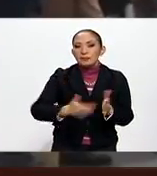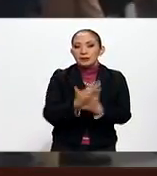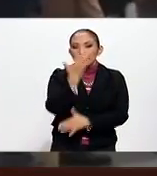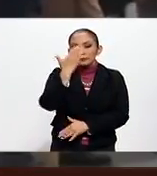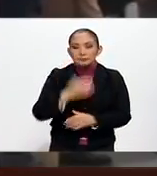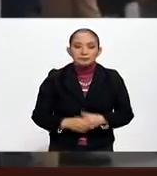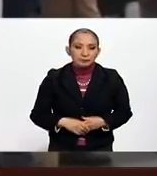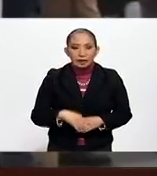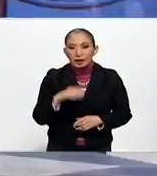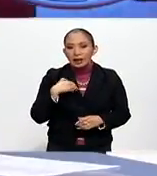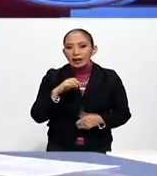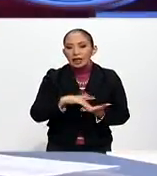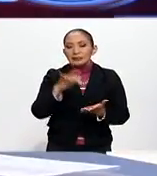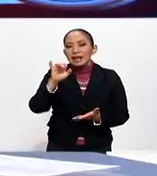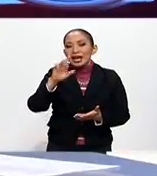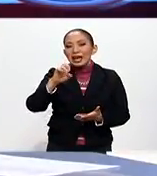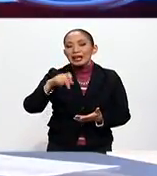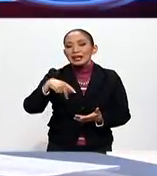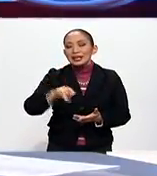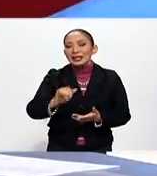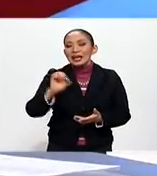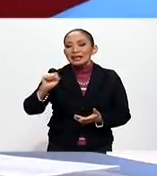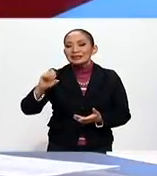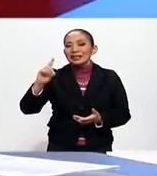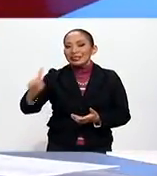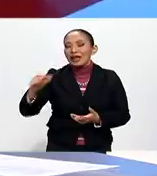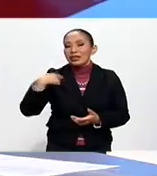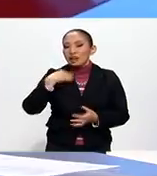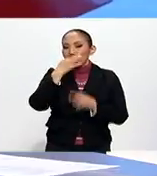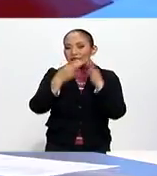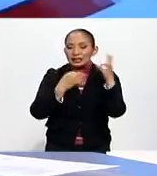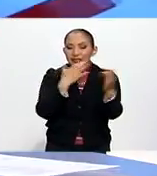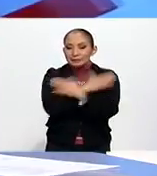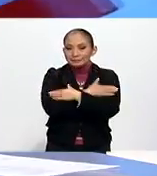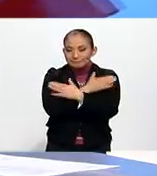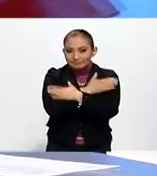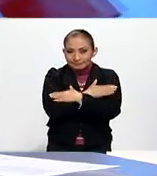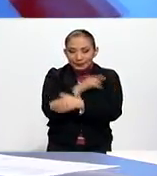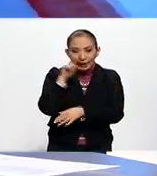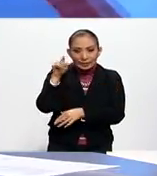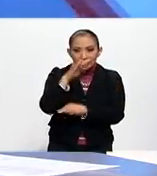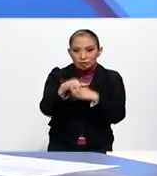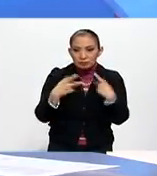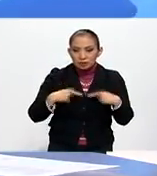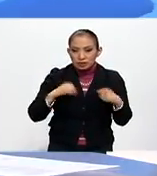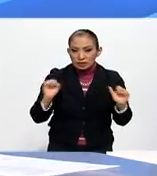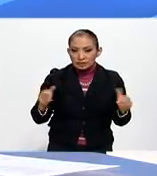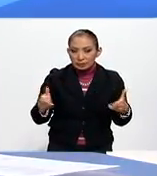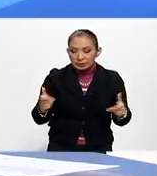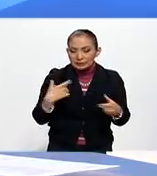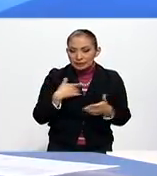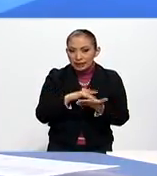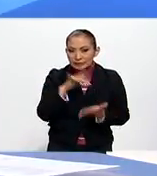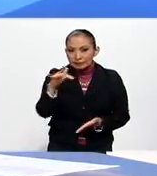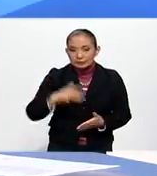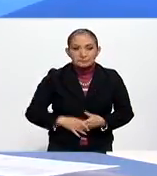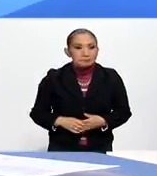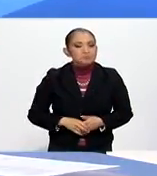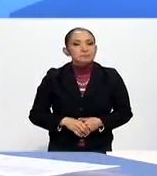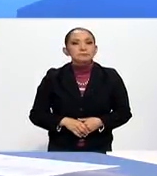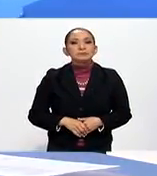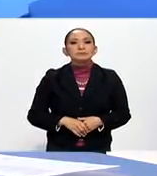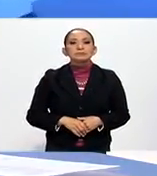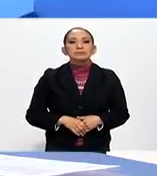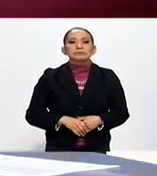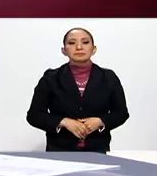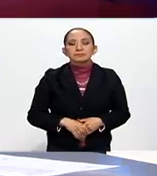Gracias, Eric Ordóñez, titular de C10 Noticias allá en Chiapas. Muy buenos días, un fuerte abrazo a todos los chapanecos. Hasta luego, gracias. En